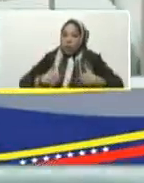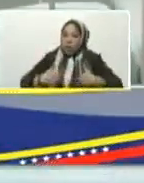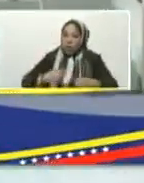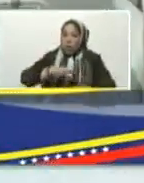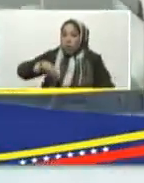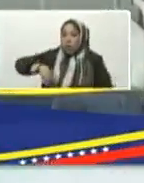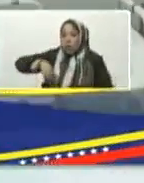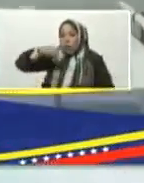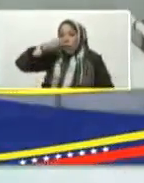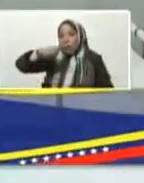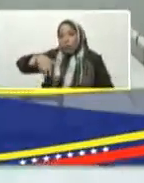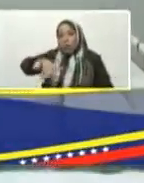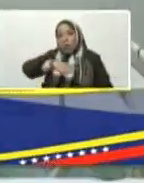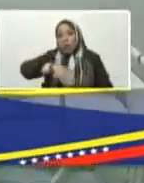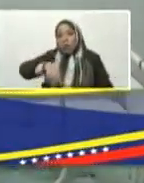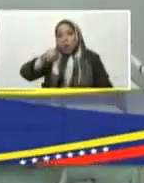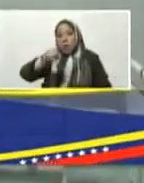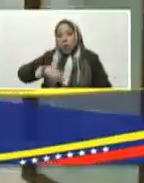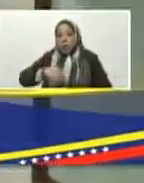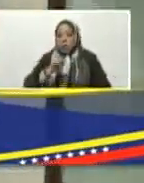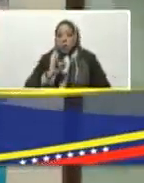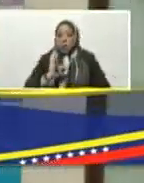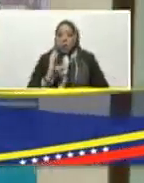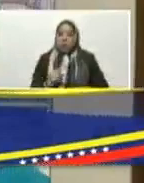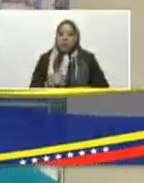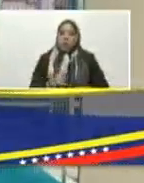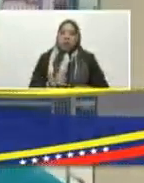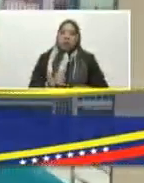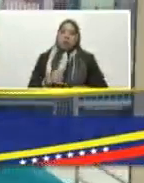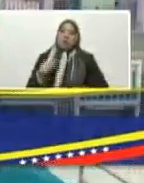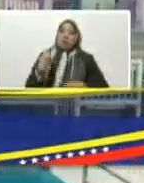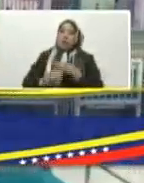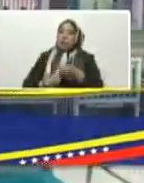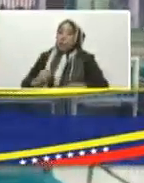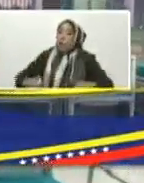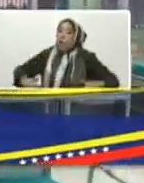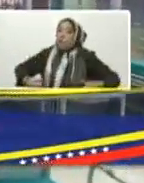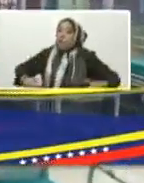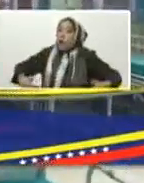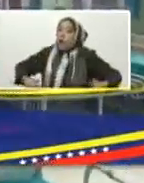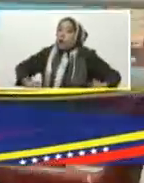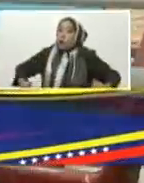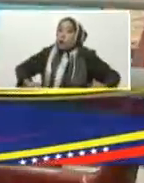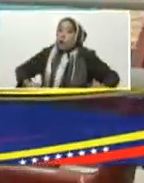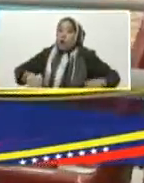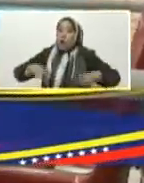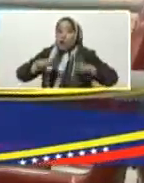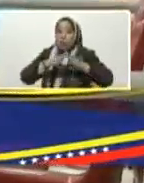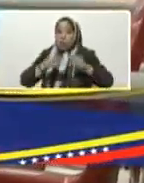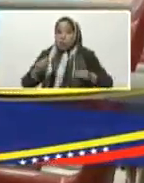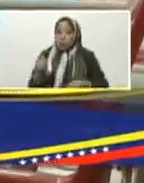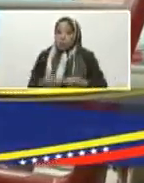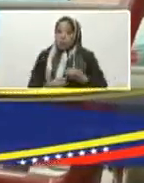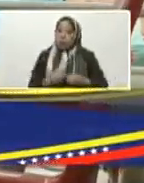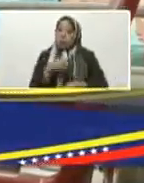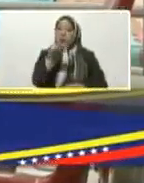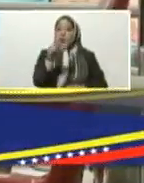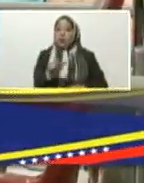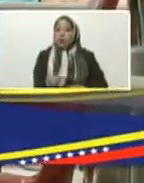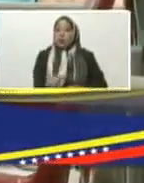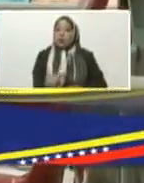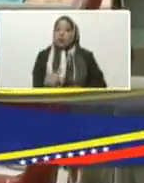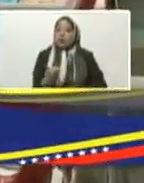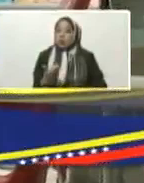nuestro pueblo. También quiero decirle que aquí se hace un inmenso esfuerzo para garantizarle todo lo que son los insumos